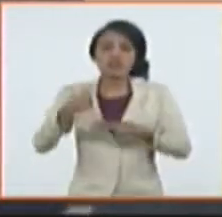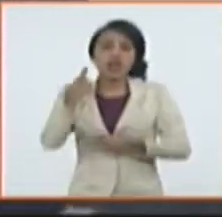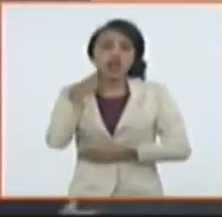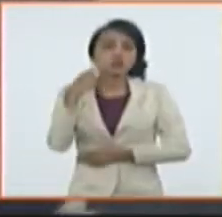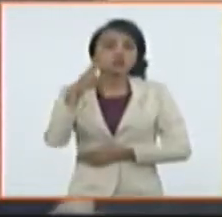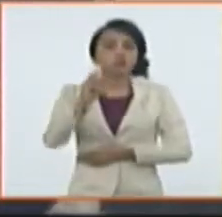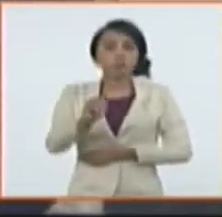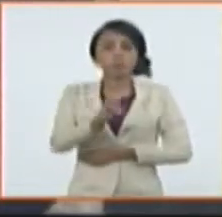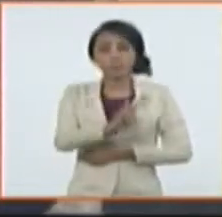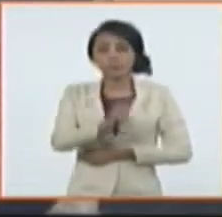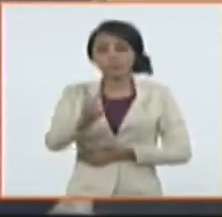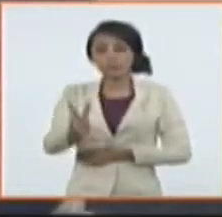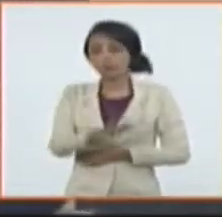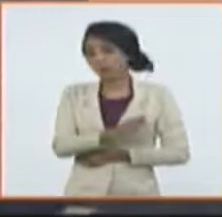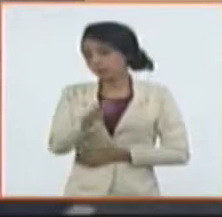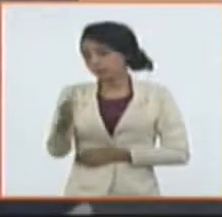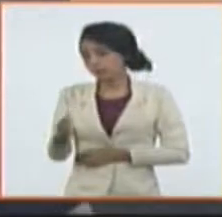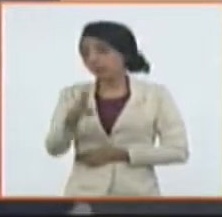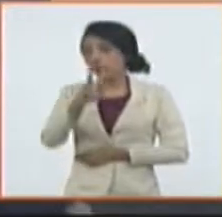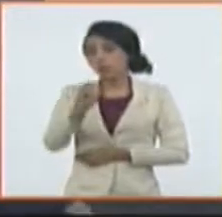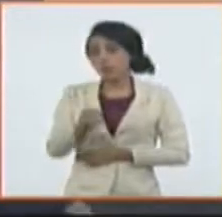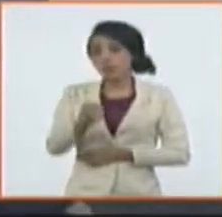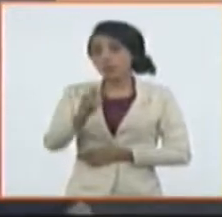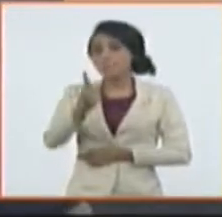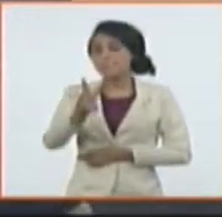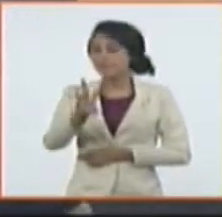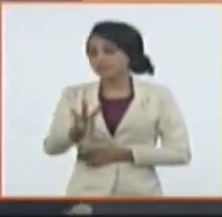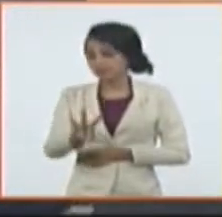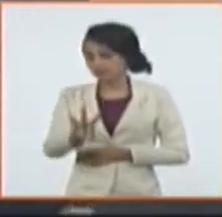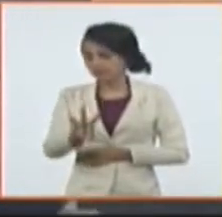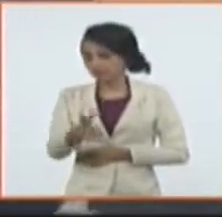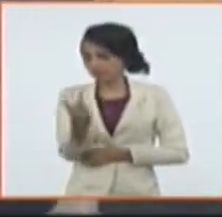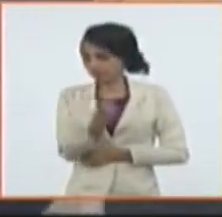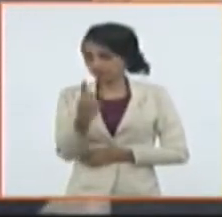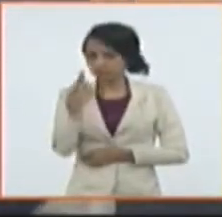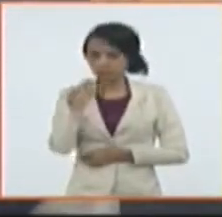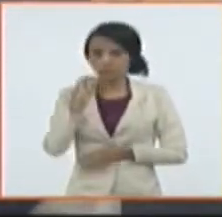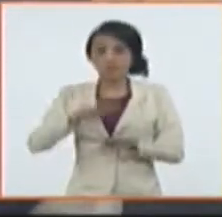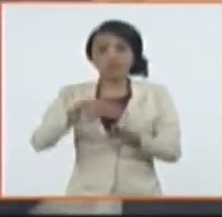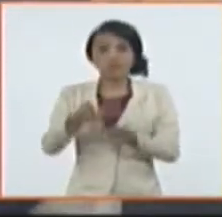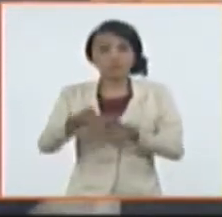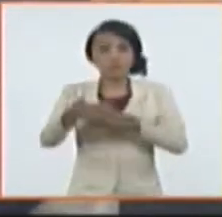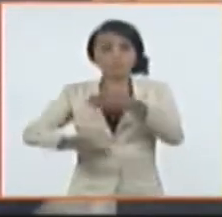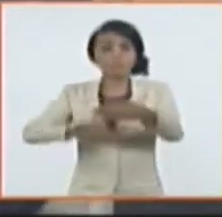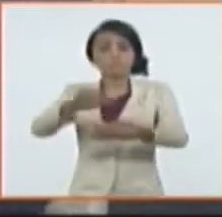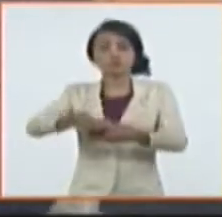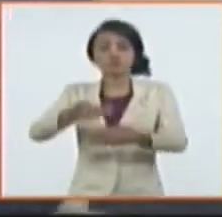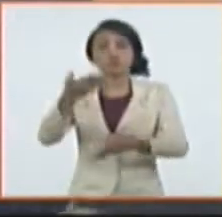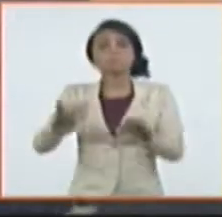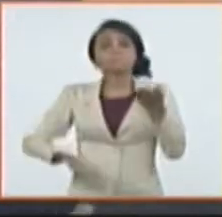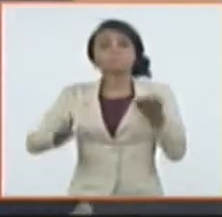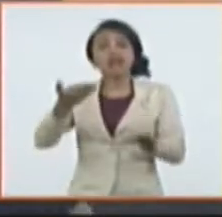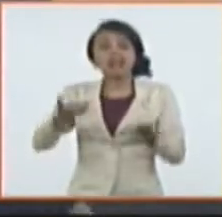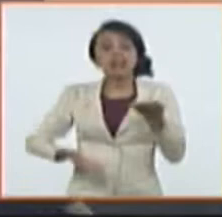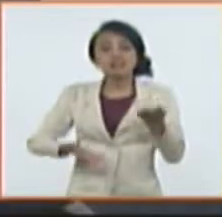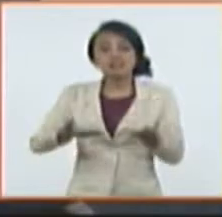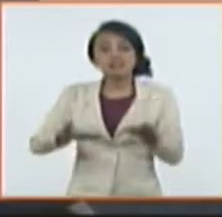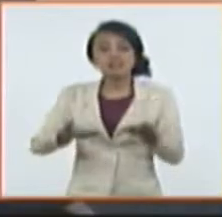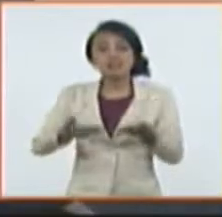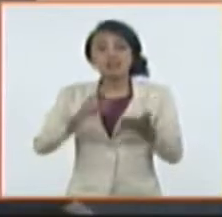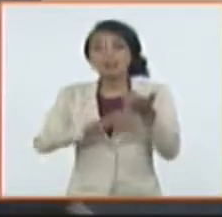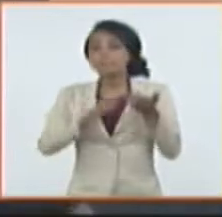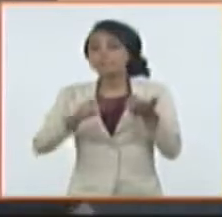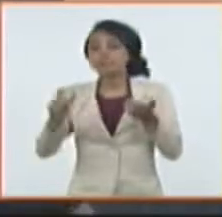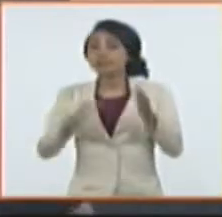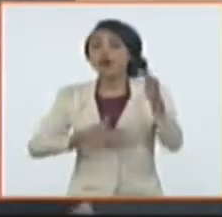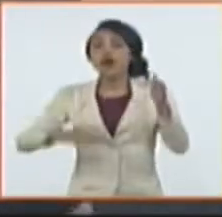2022 y 2023 respectivamente, y los procesos de balance del partido a nivel de